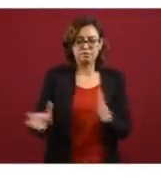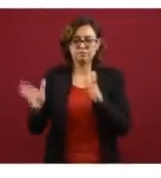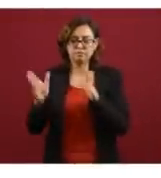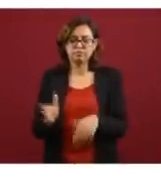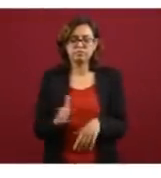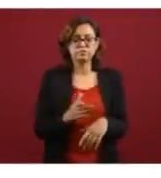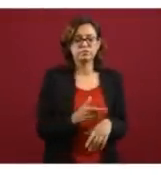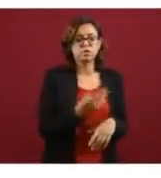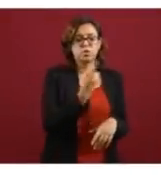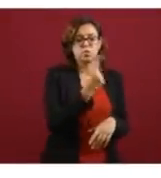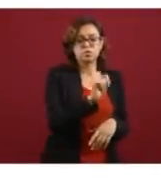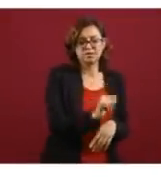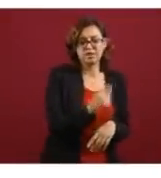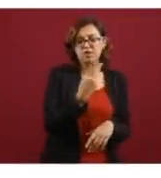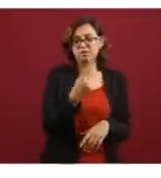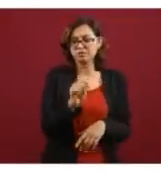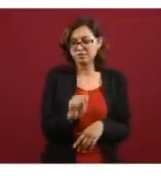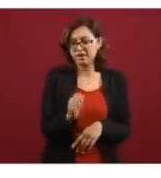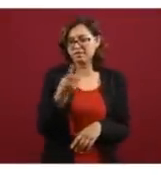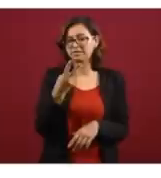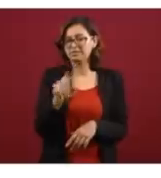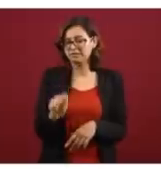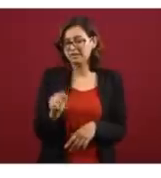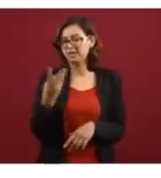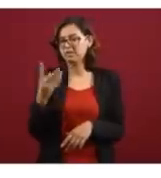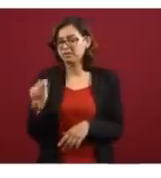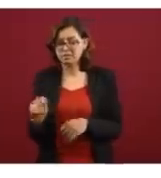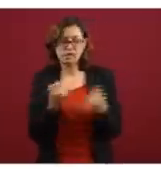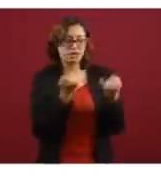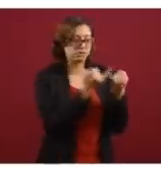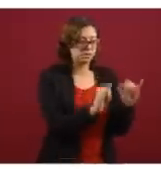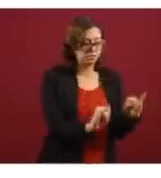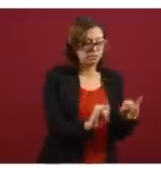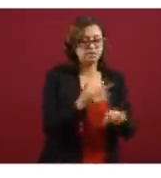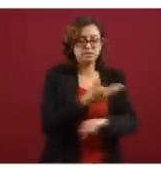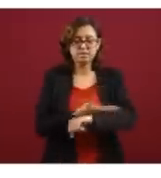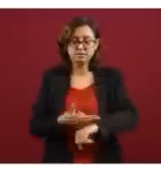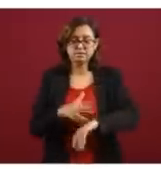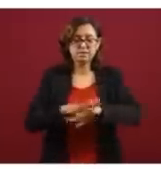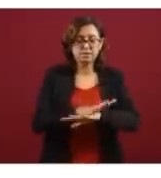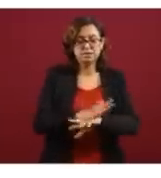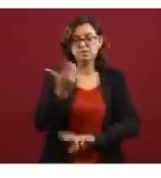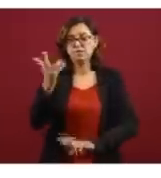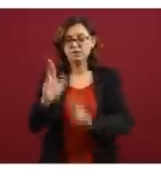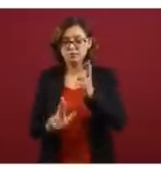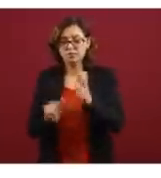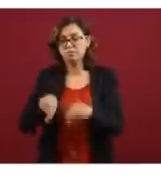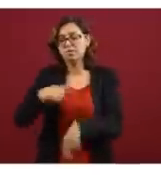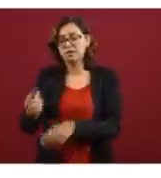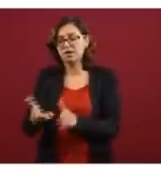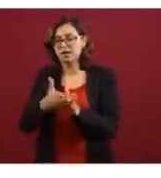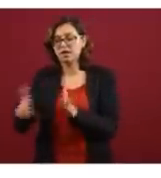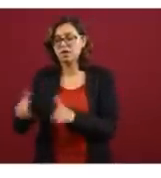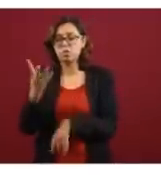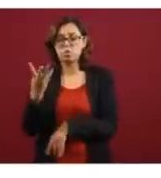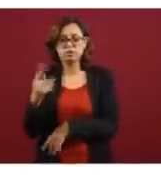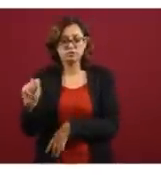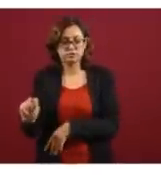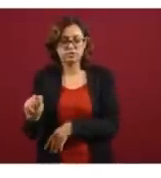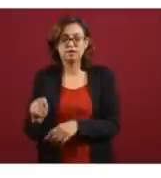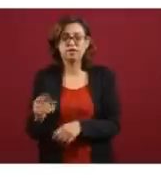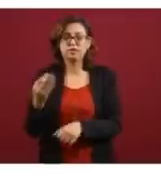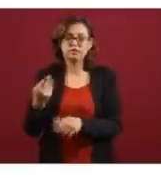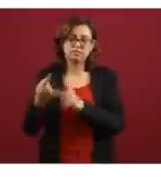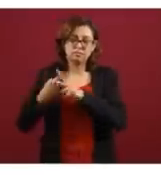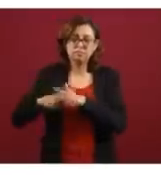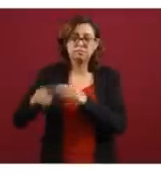primeras transformaciones: la independencia, la reforma y la revolución, y posteriormente la cuarta transformación, que está